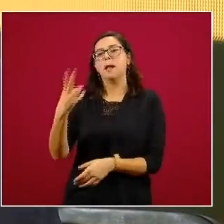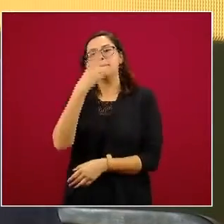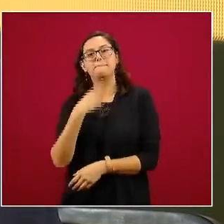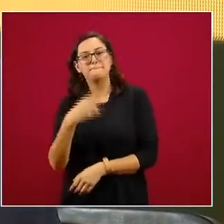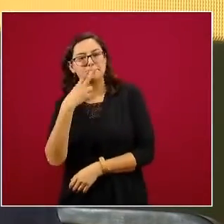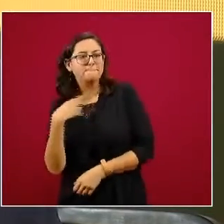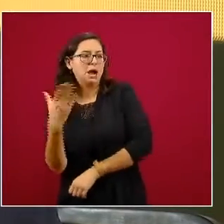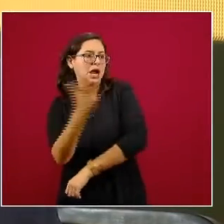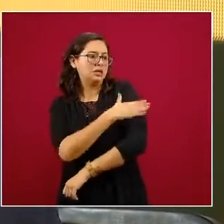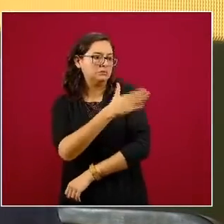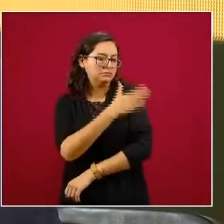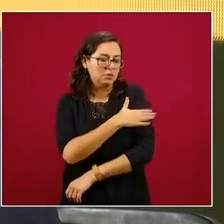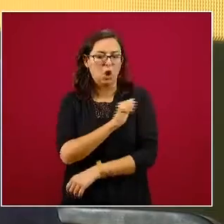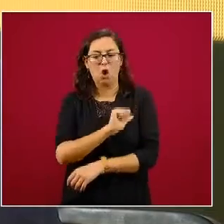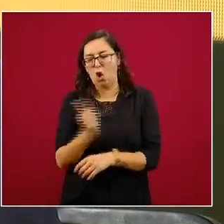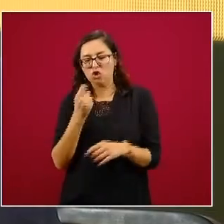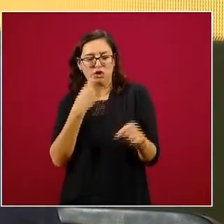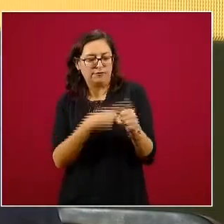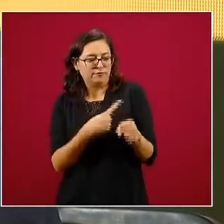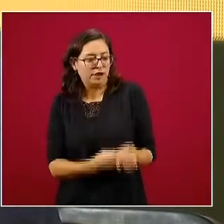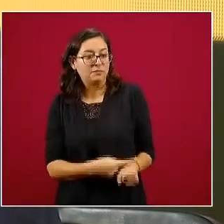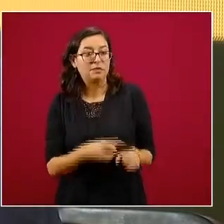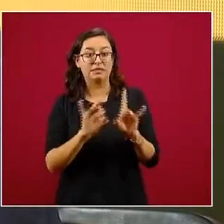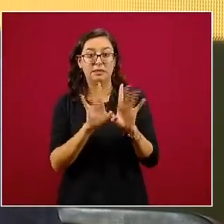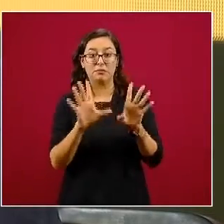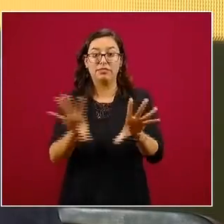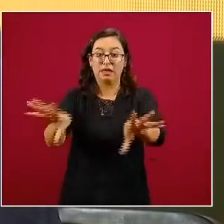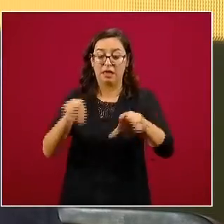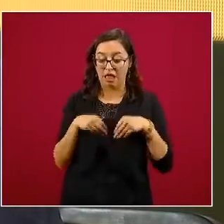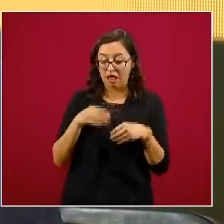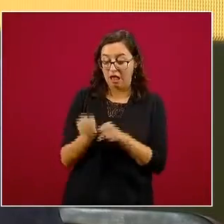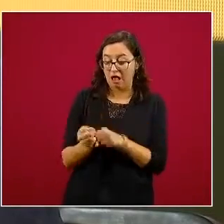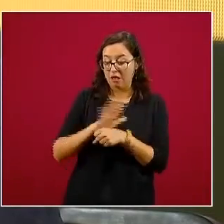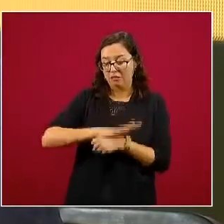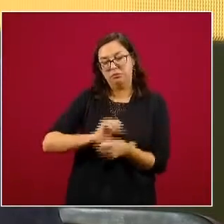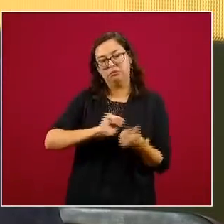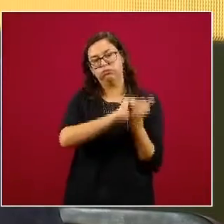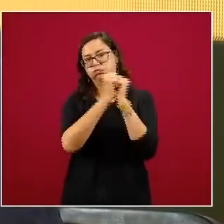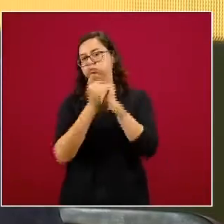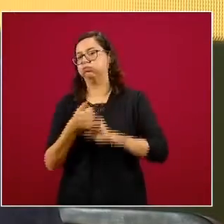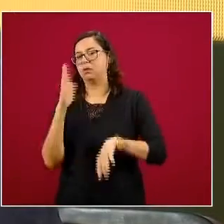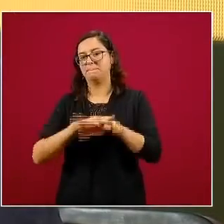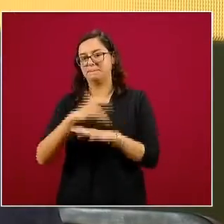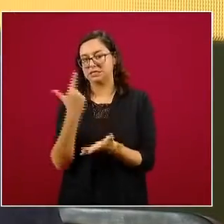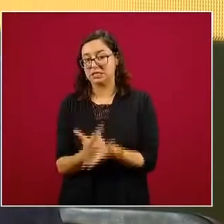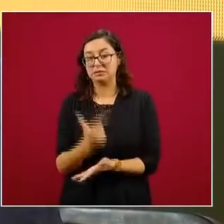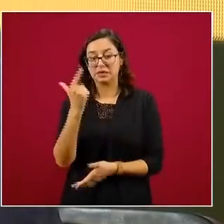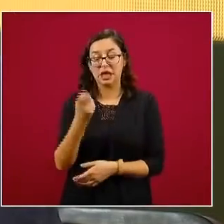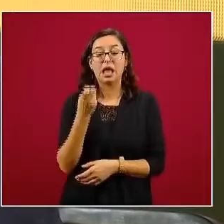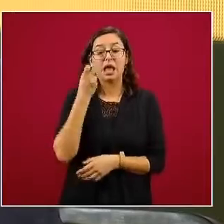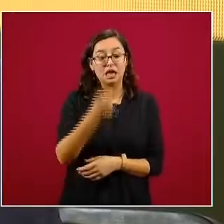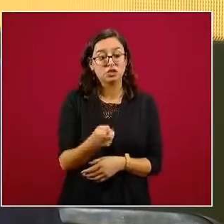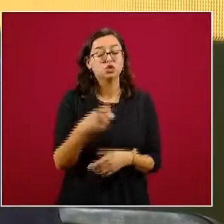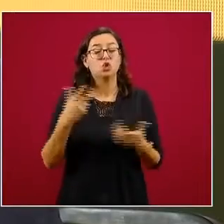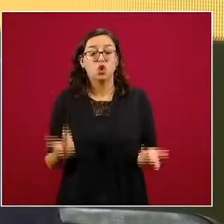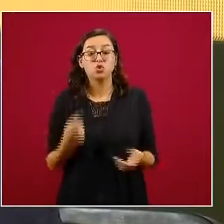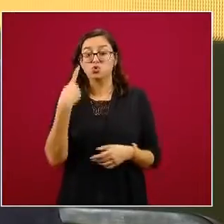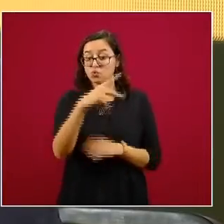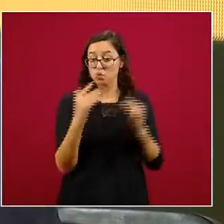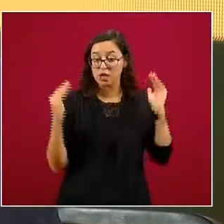la violencia intrafamiliar y la prevención de adicciones. Elementos todos que en este gran esfuerzo que se